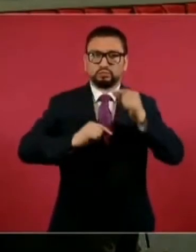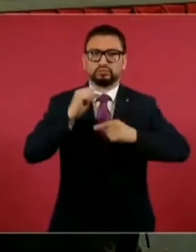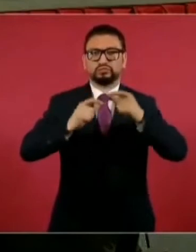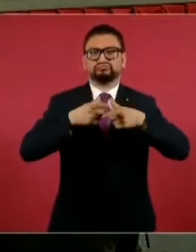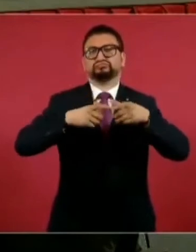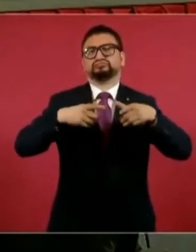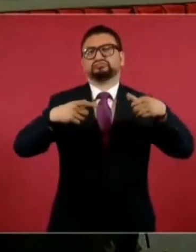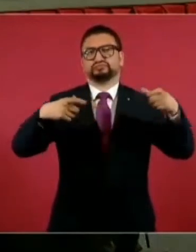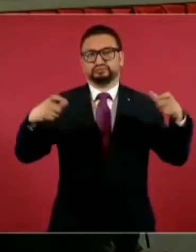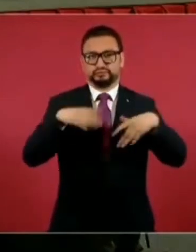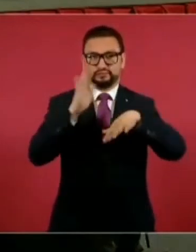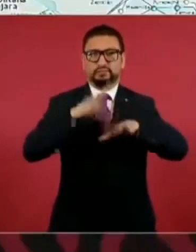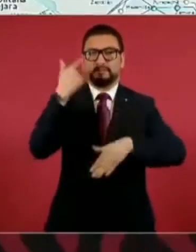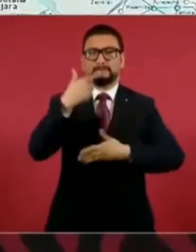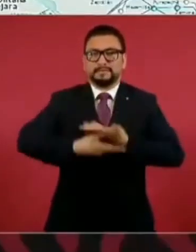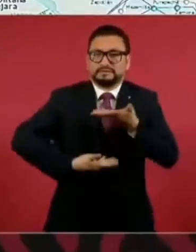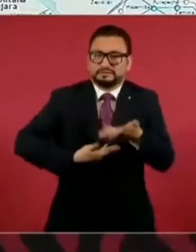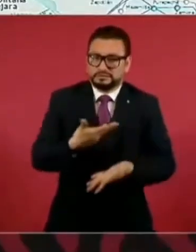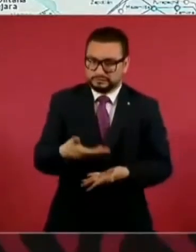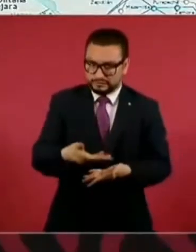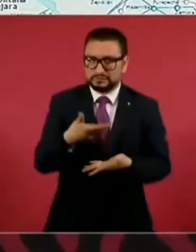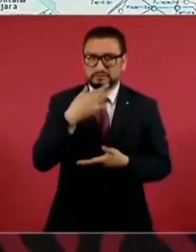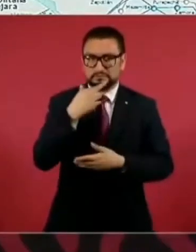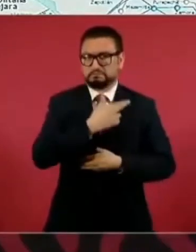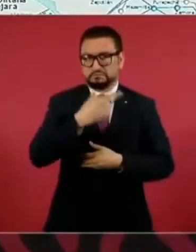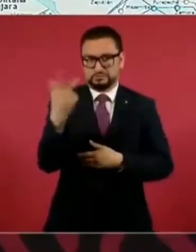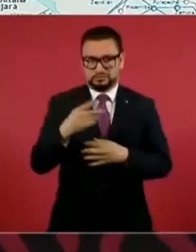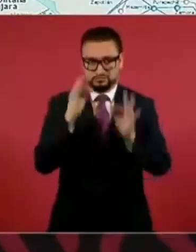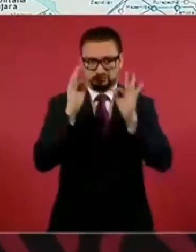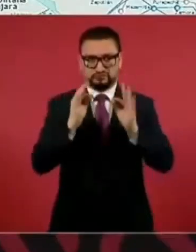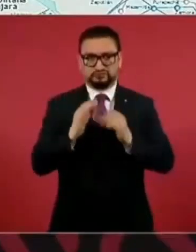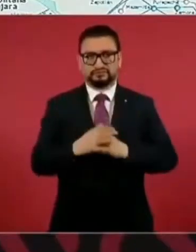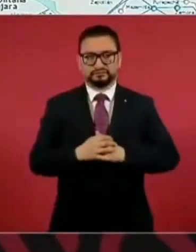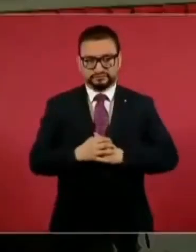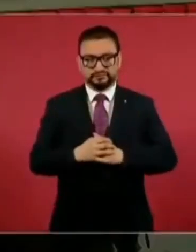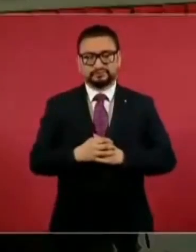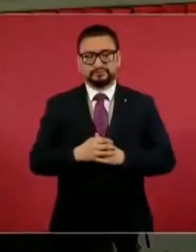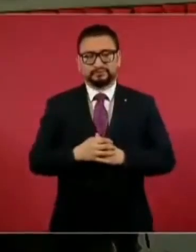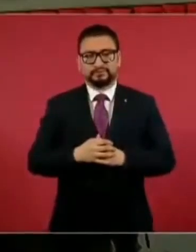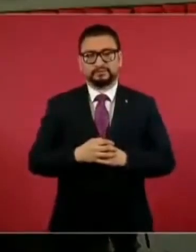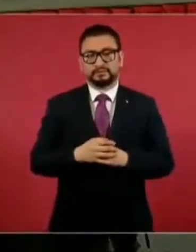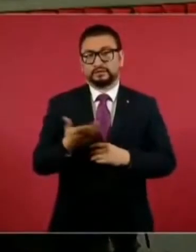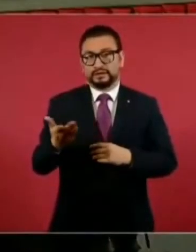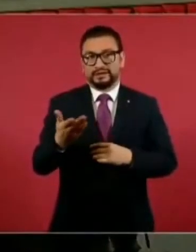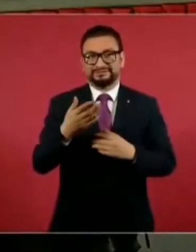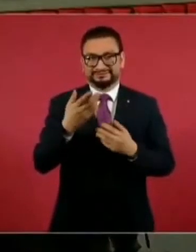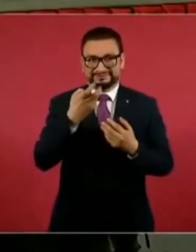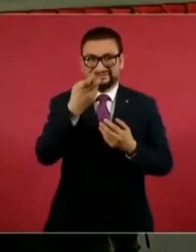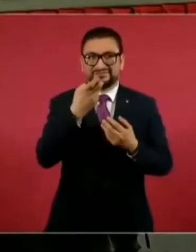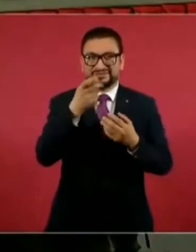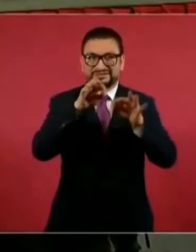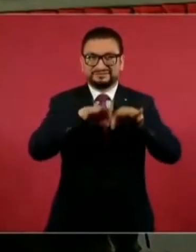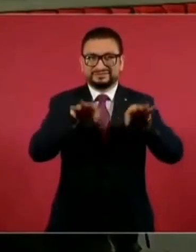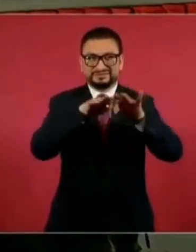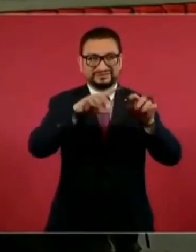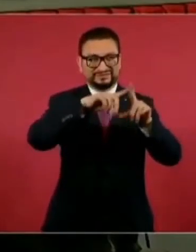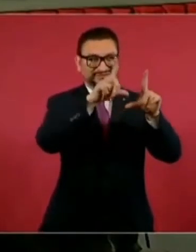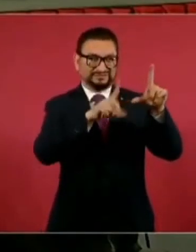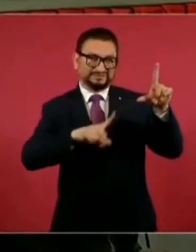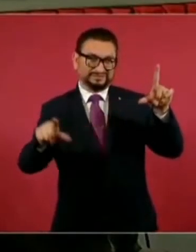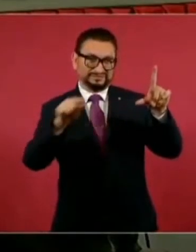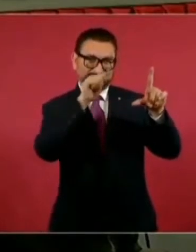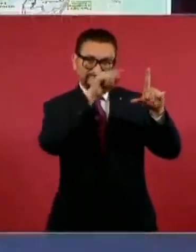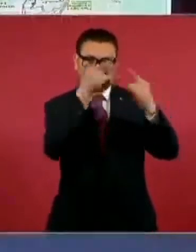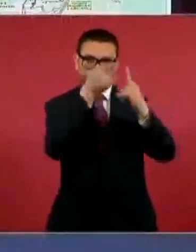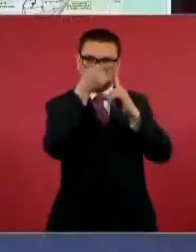podemos dar el servicio de transmisión. Bueno, y todos estos puntos, es importante señalar, todos estos